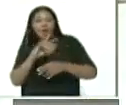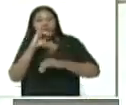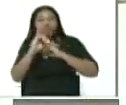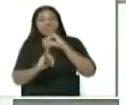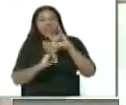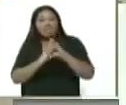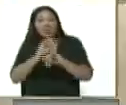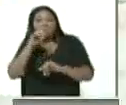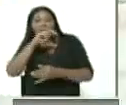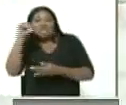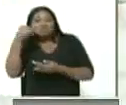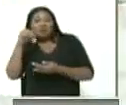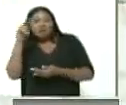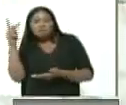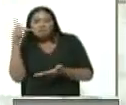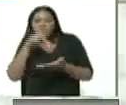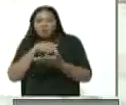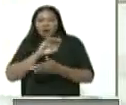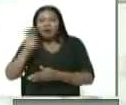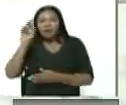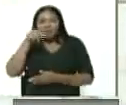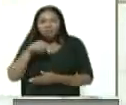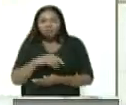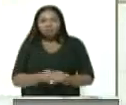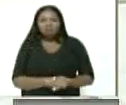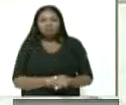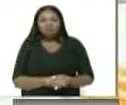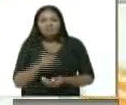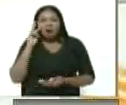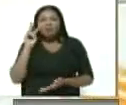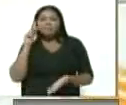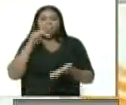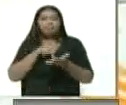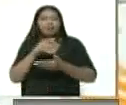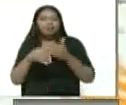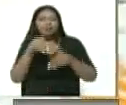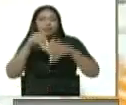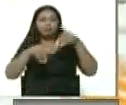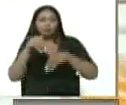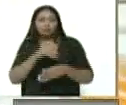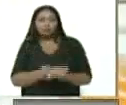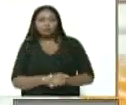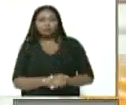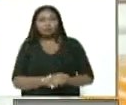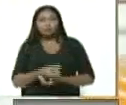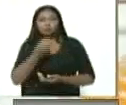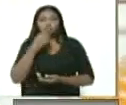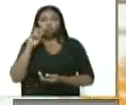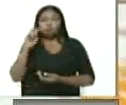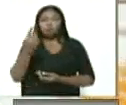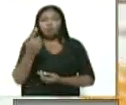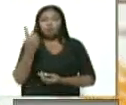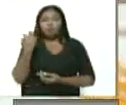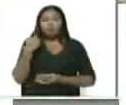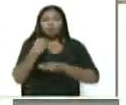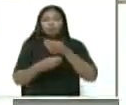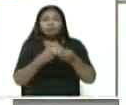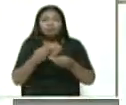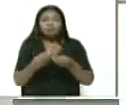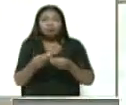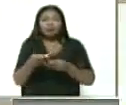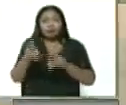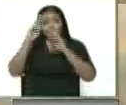internacional que vienen a nuestro país a precisamente a hacer presencia en esta selección bueno lo primero que ellos deben hacer es respetar nuestra